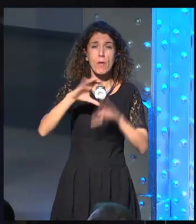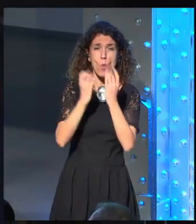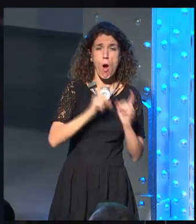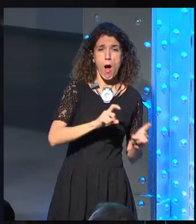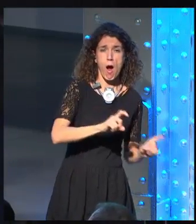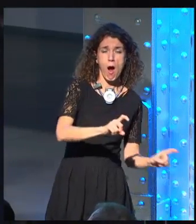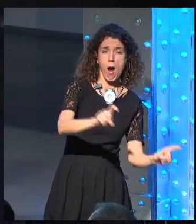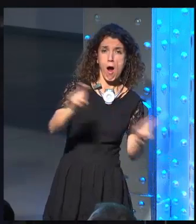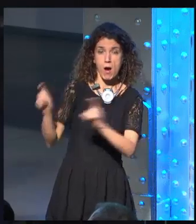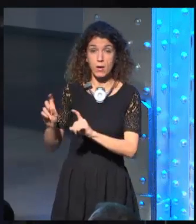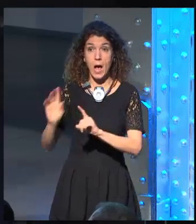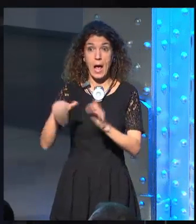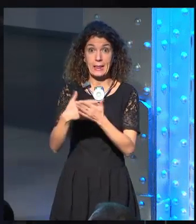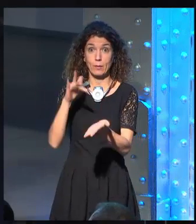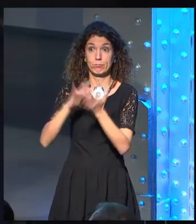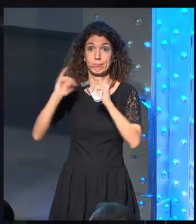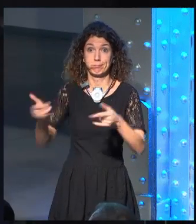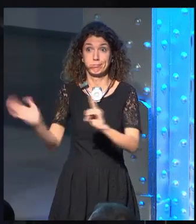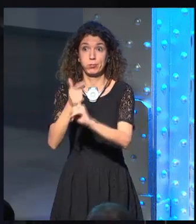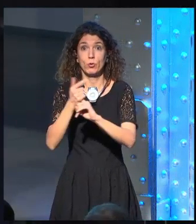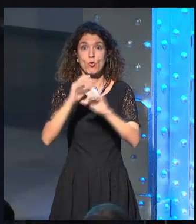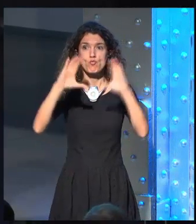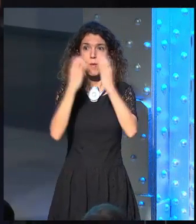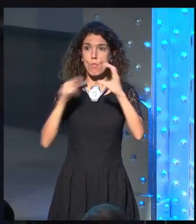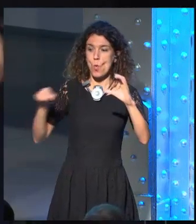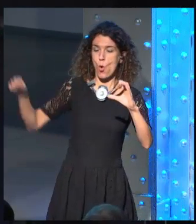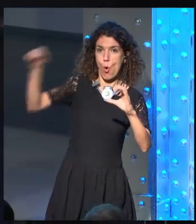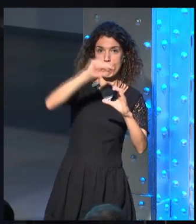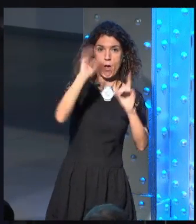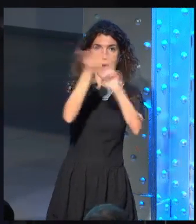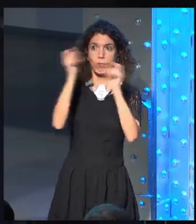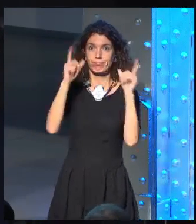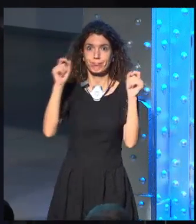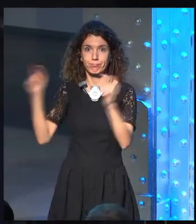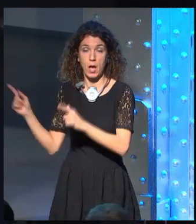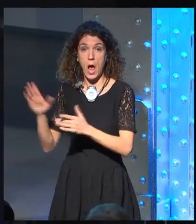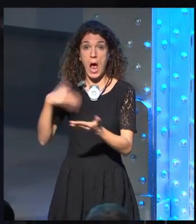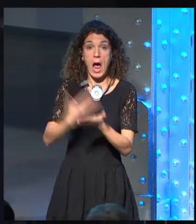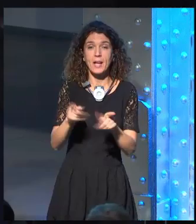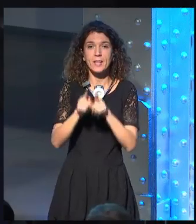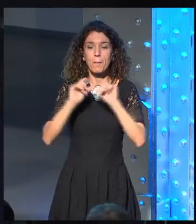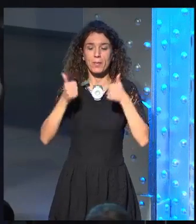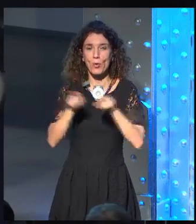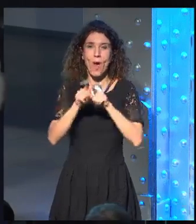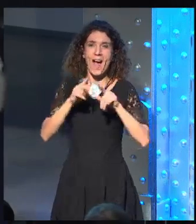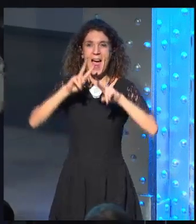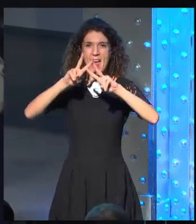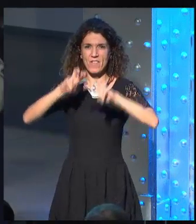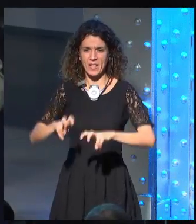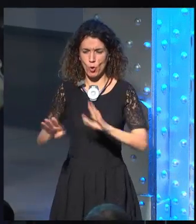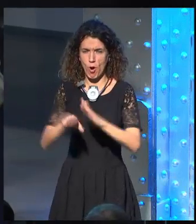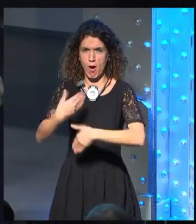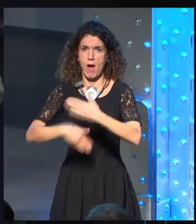mundos. Y descubrió nuevos continentes y abrió una vía de investigación que no se ha detenido